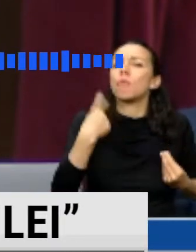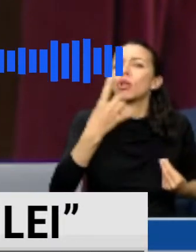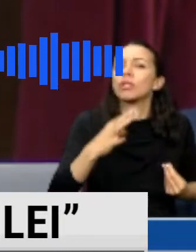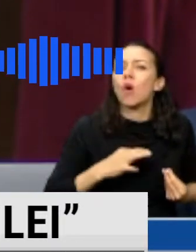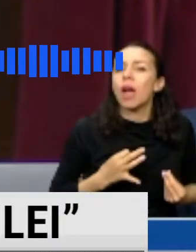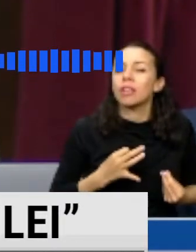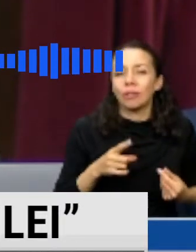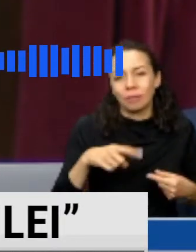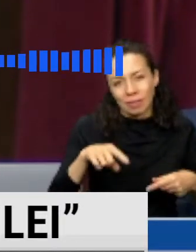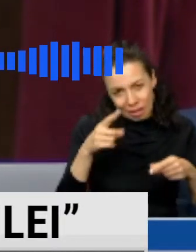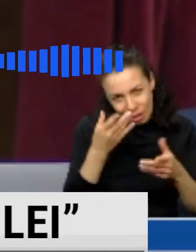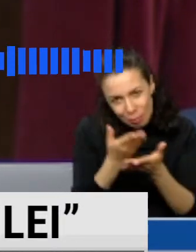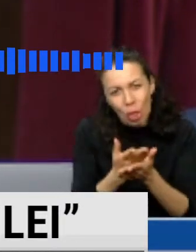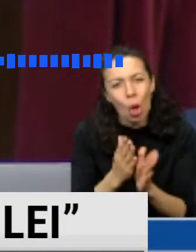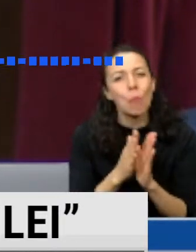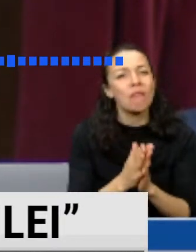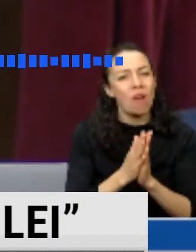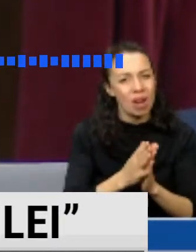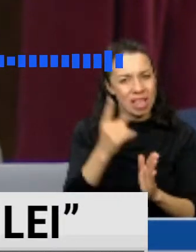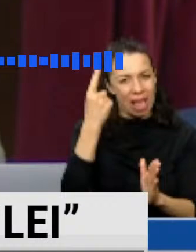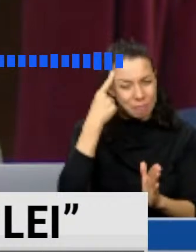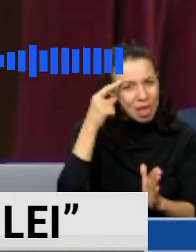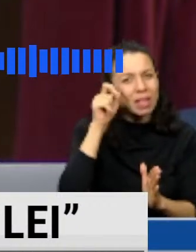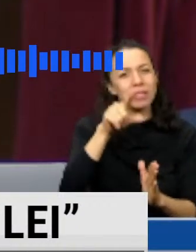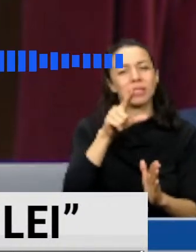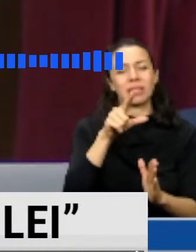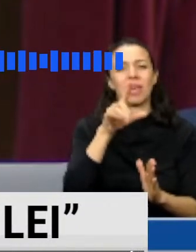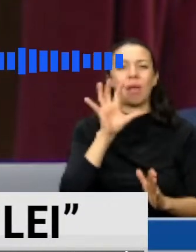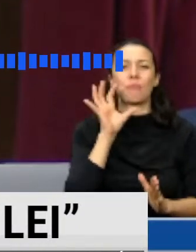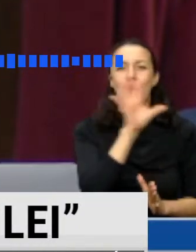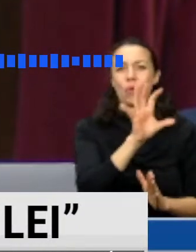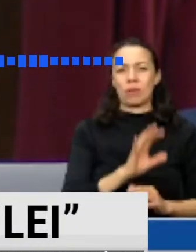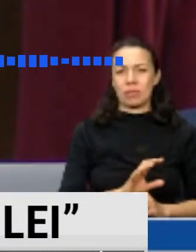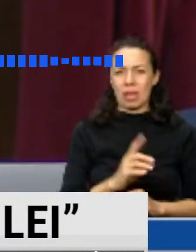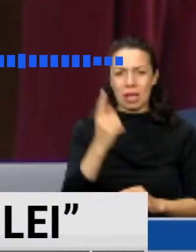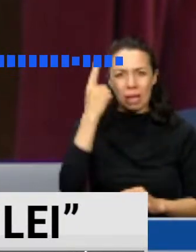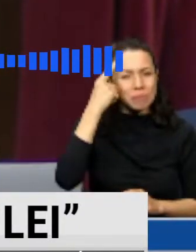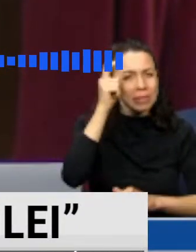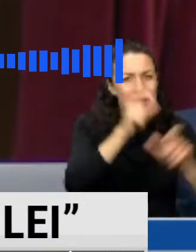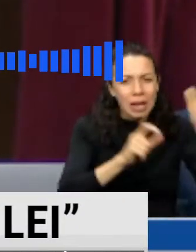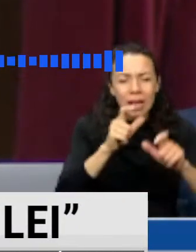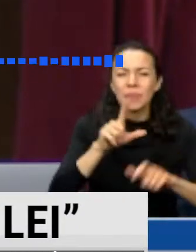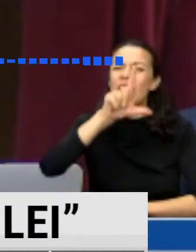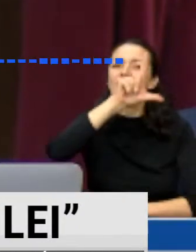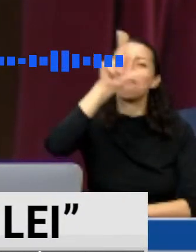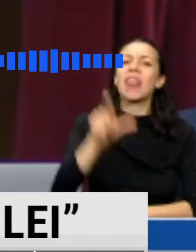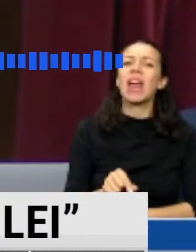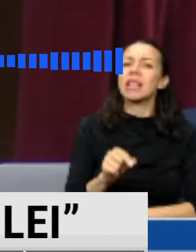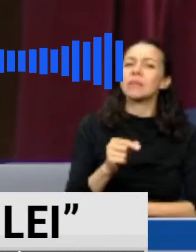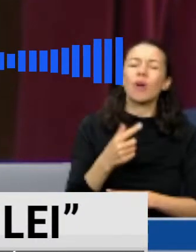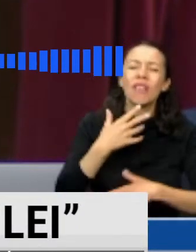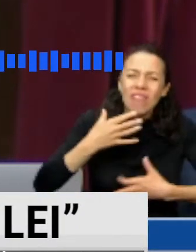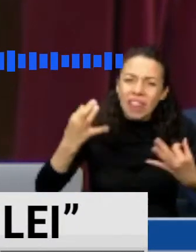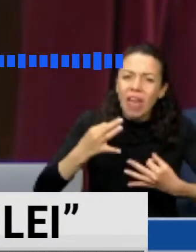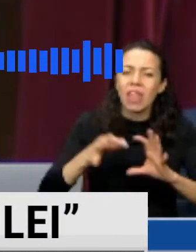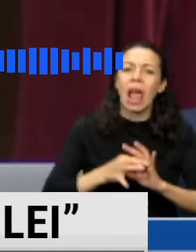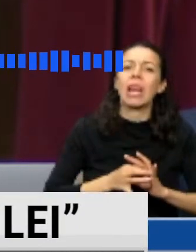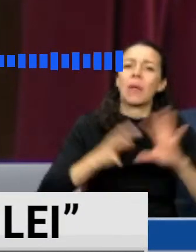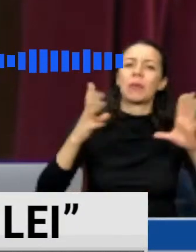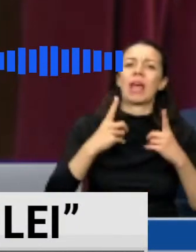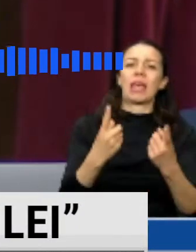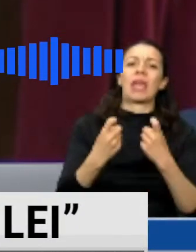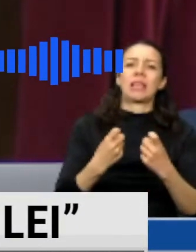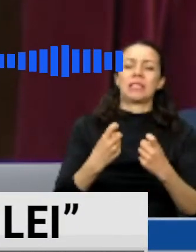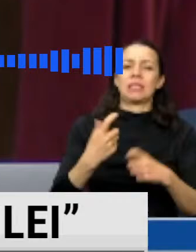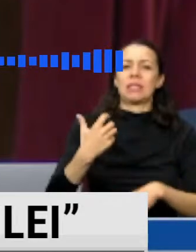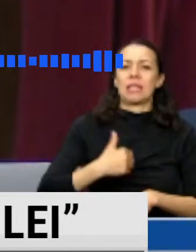su totalidad, la Unión Cívica Radical, el PRO, porque se menciona, bueno, Patricia Bullrich como ministra de Milei, la posibilidad de que Ritondo sea